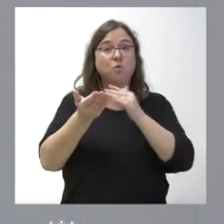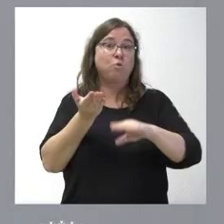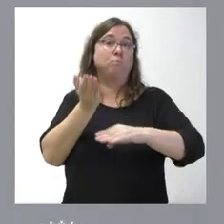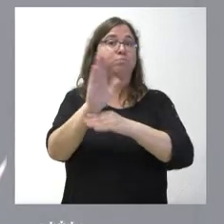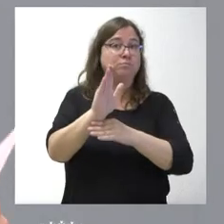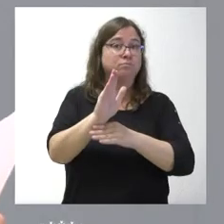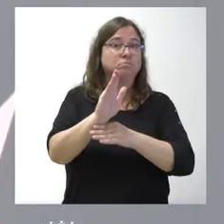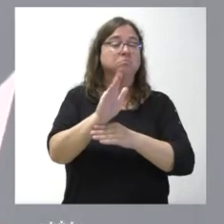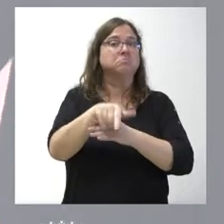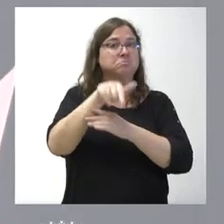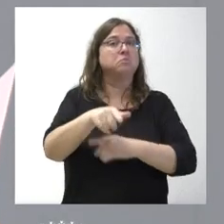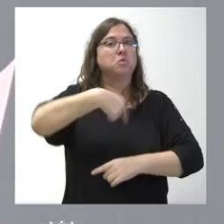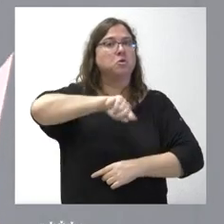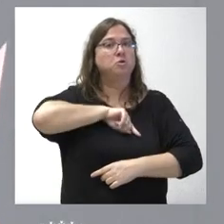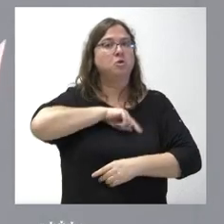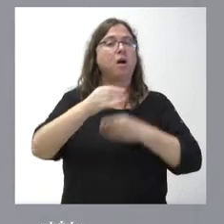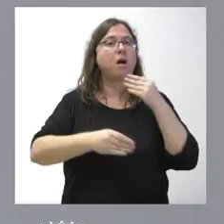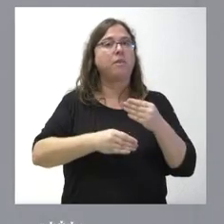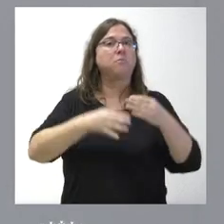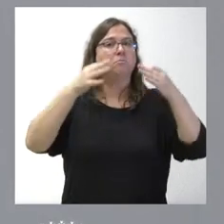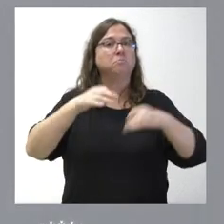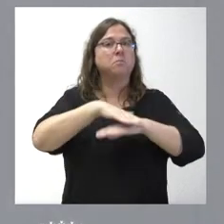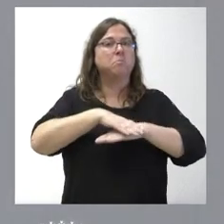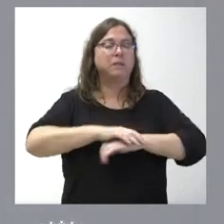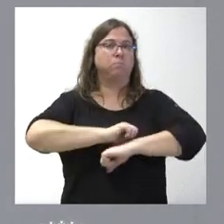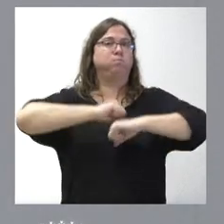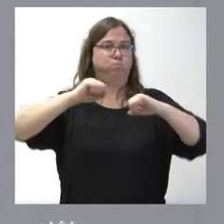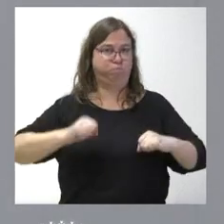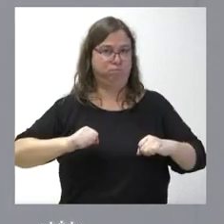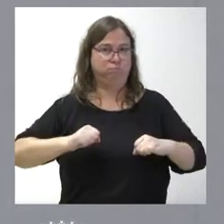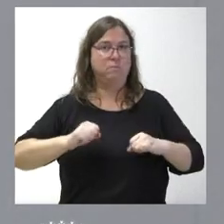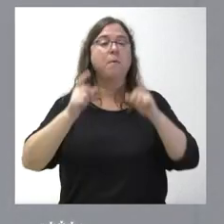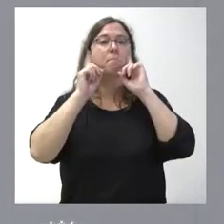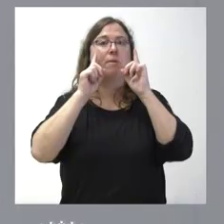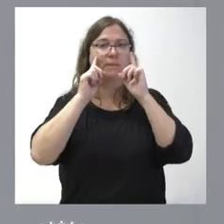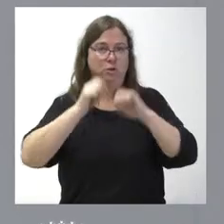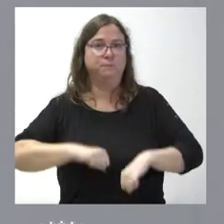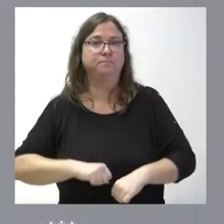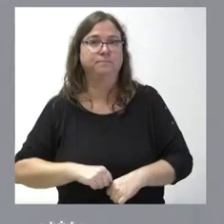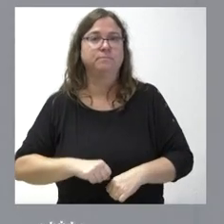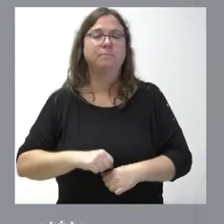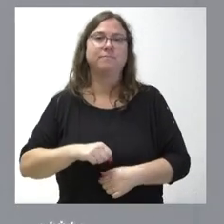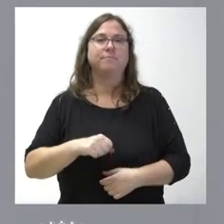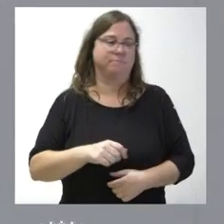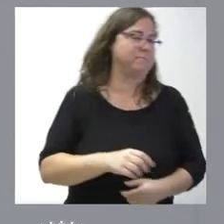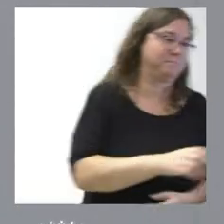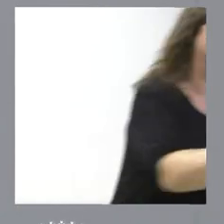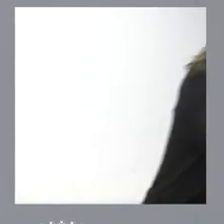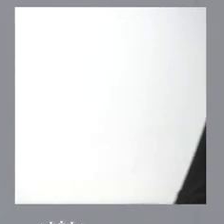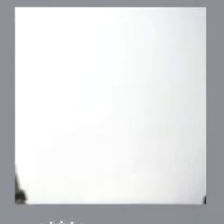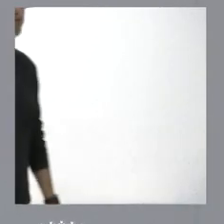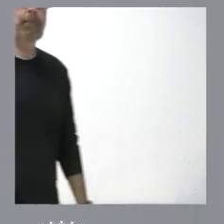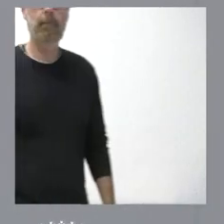lógicamente estaremos actuando sobre la base de la solidez en las previsiones macroeconómicas hoy además hemos tenido dos